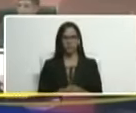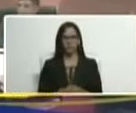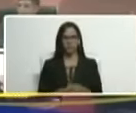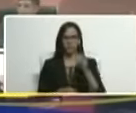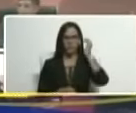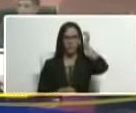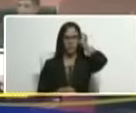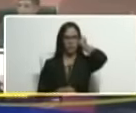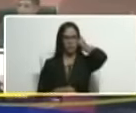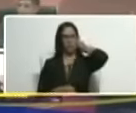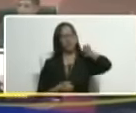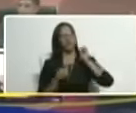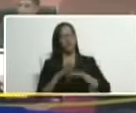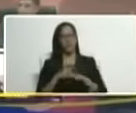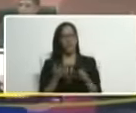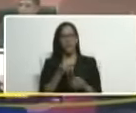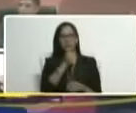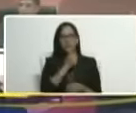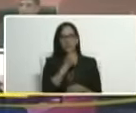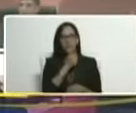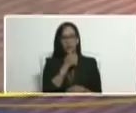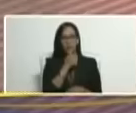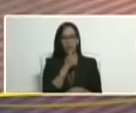¿Y por qué resistimos?